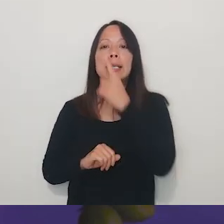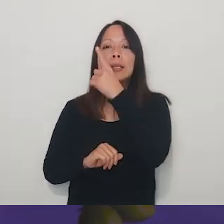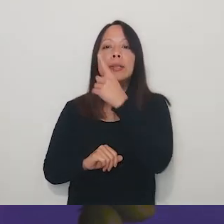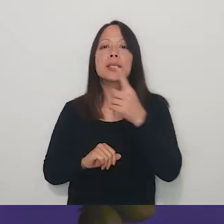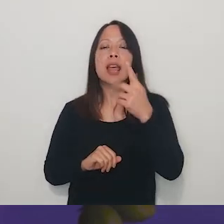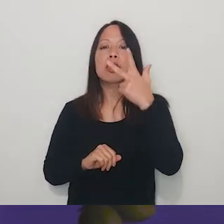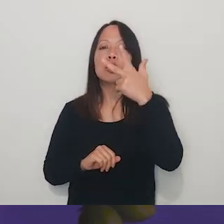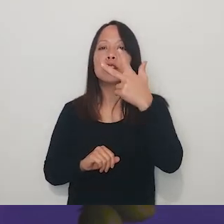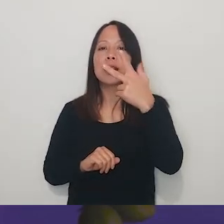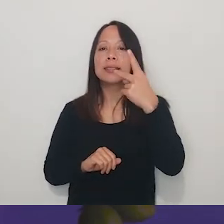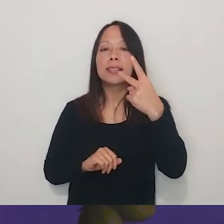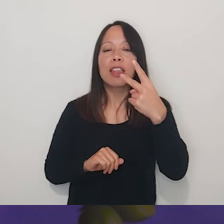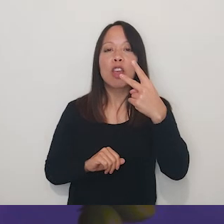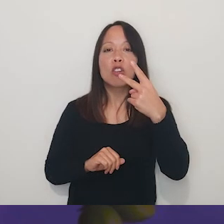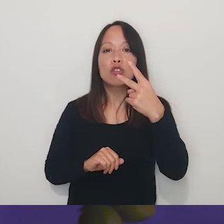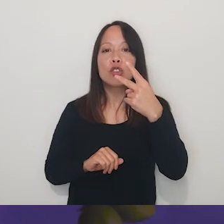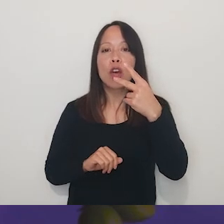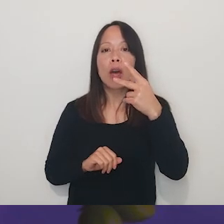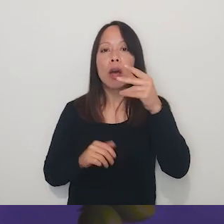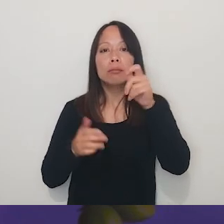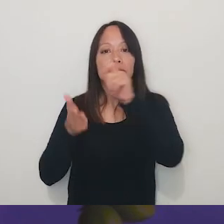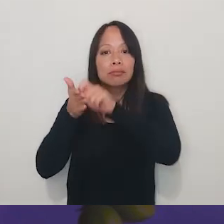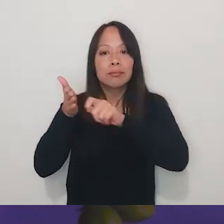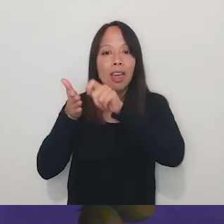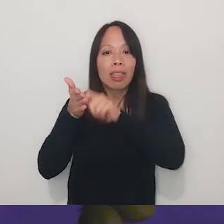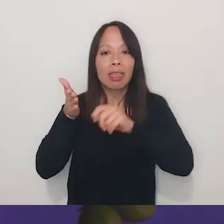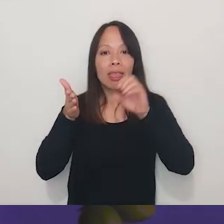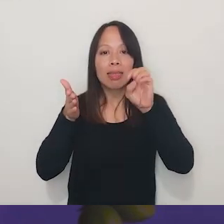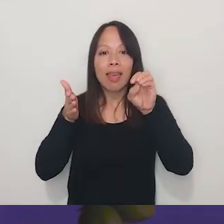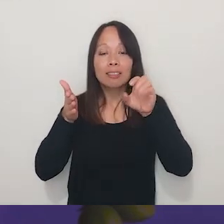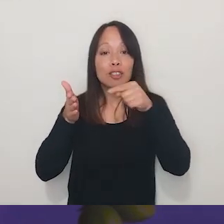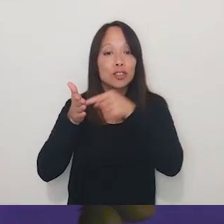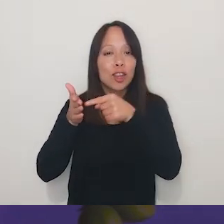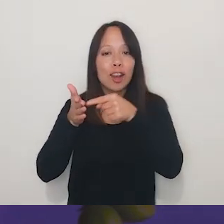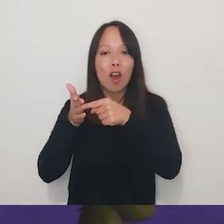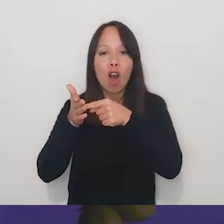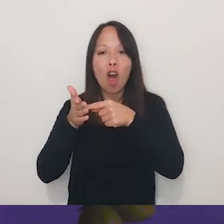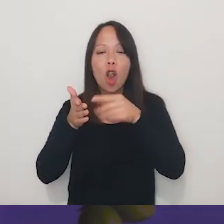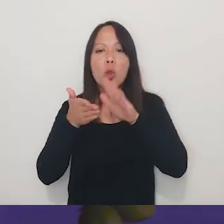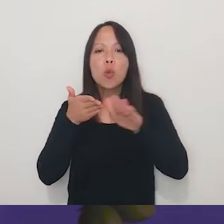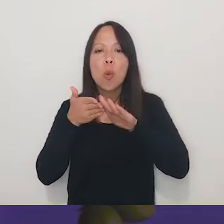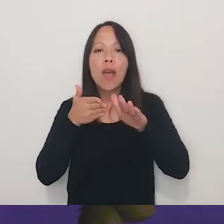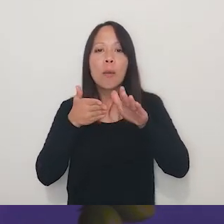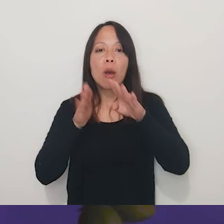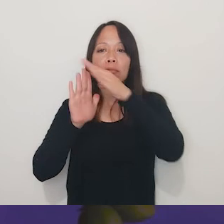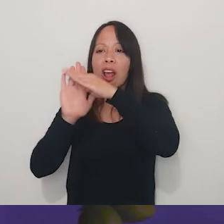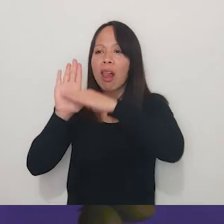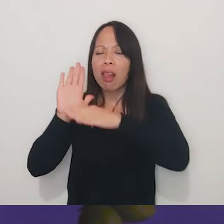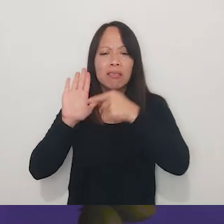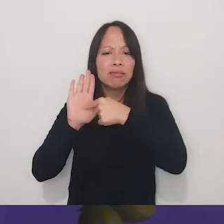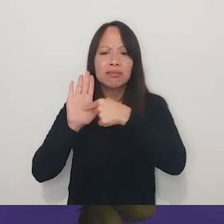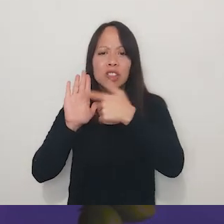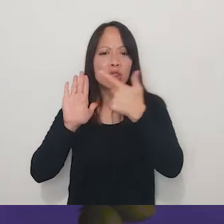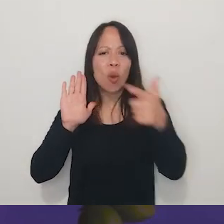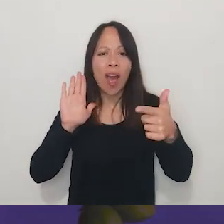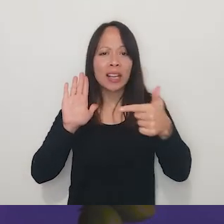132 diagnosticados con este síndrome fueron síndromes nuevos, o sea que uno hubiera buscado todo lo que podía y no estaban descritos, o sea, no estaba en la literatura, yo